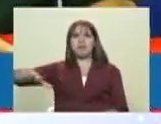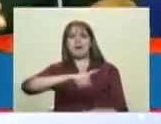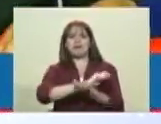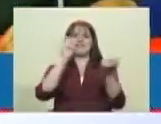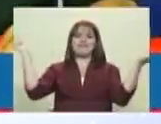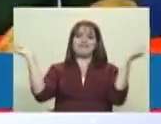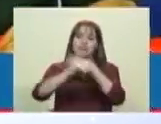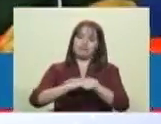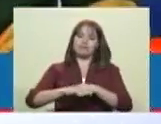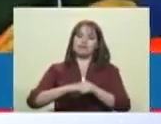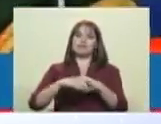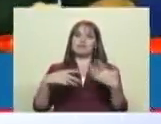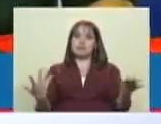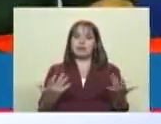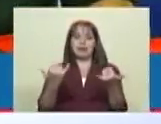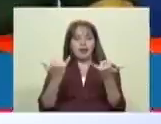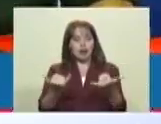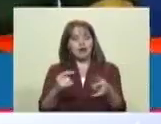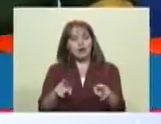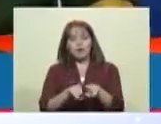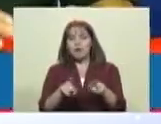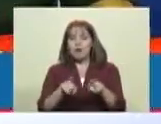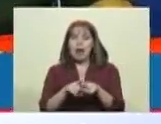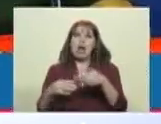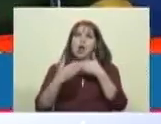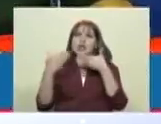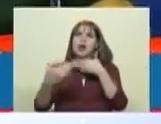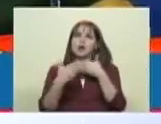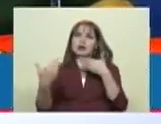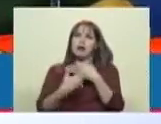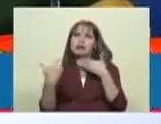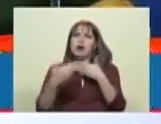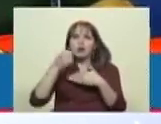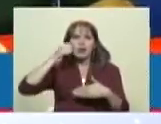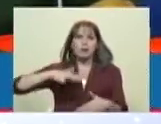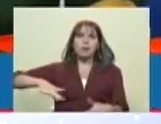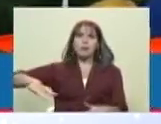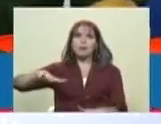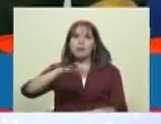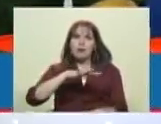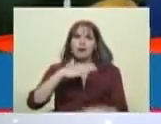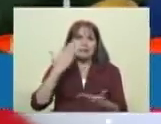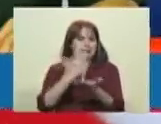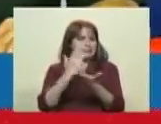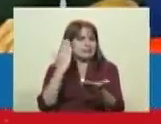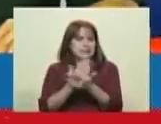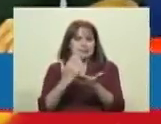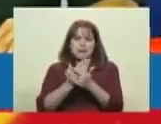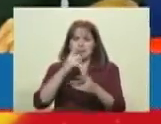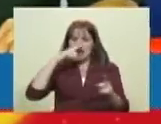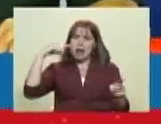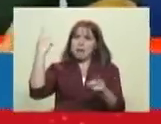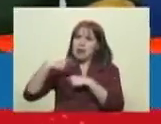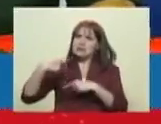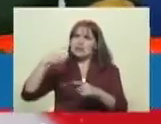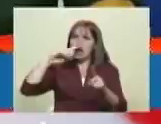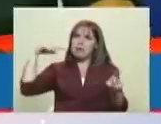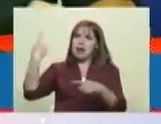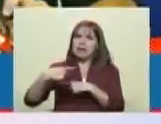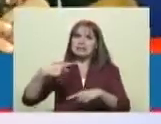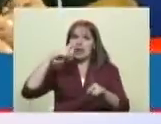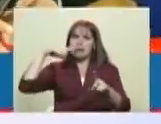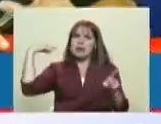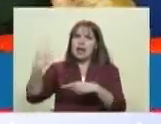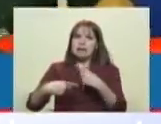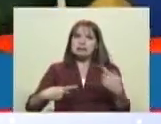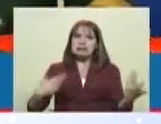contrario. Aquí acaba de ocurrir exactamente lo contrario. Cada vez que amenazaron, esa es la única explicación que